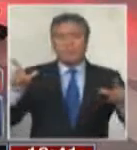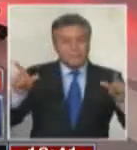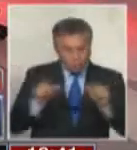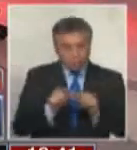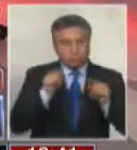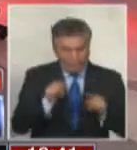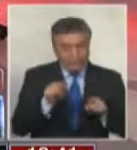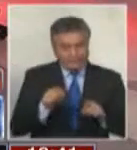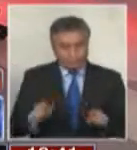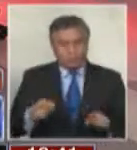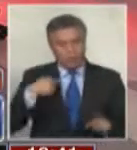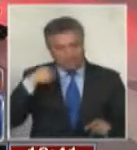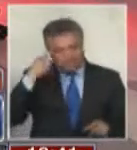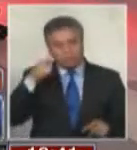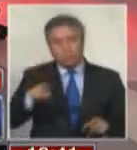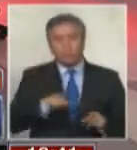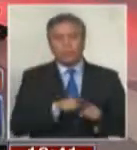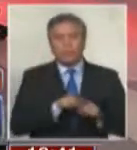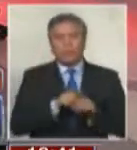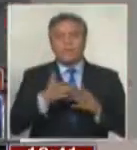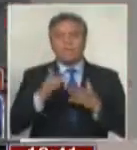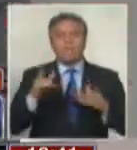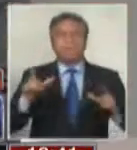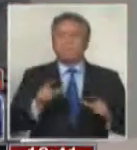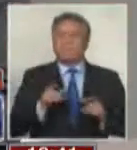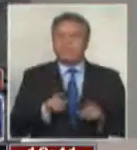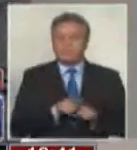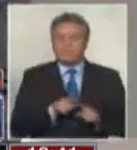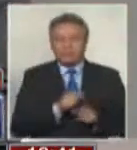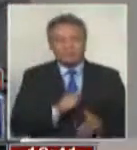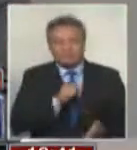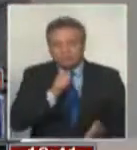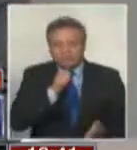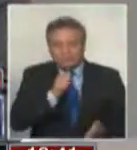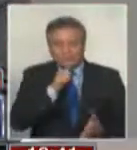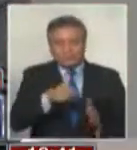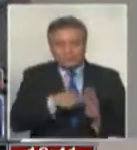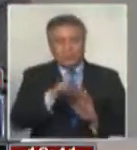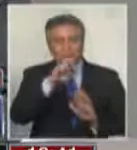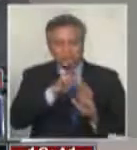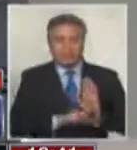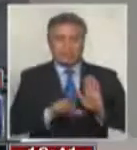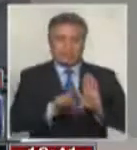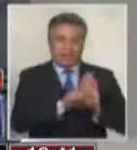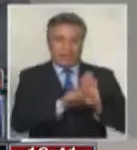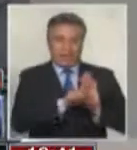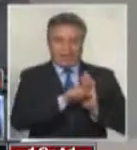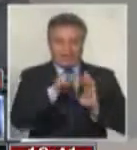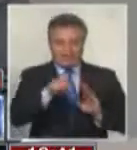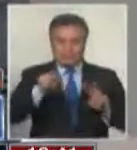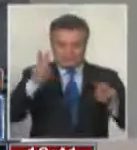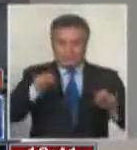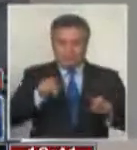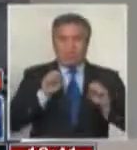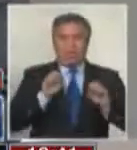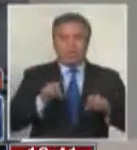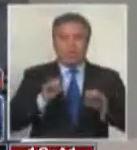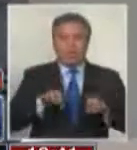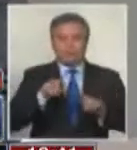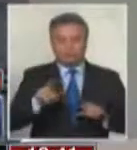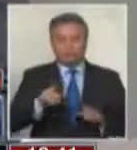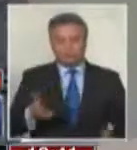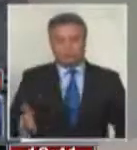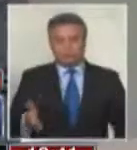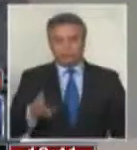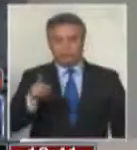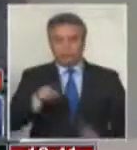hace más bien modesto este proyecto de ley de presupuesto en el área de educación superior no me estoy